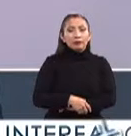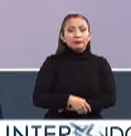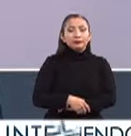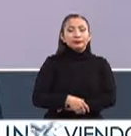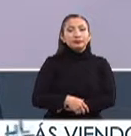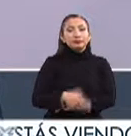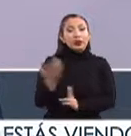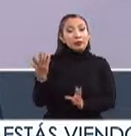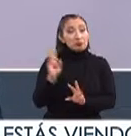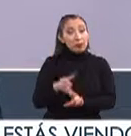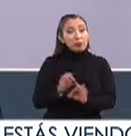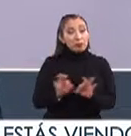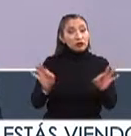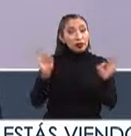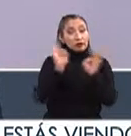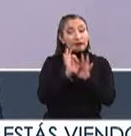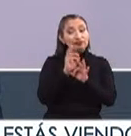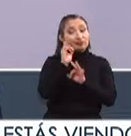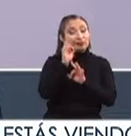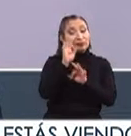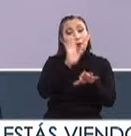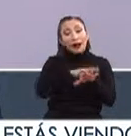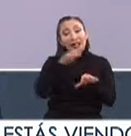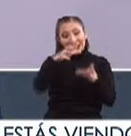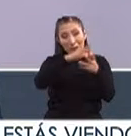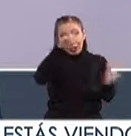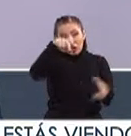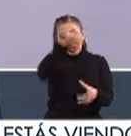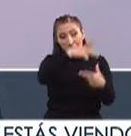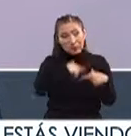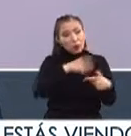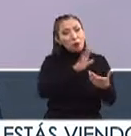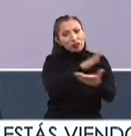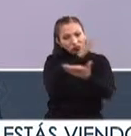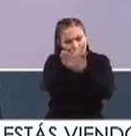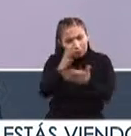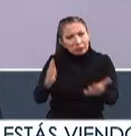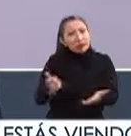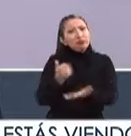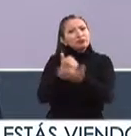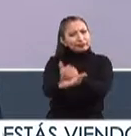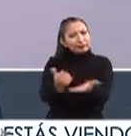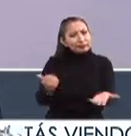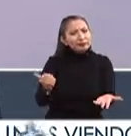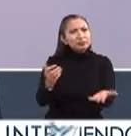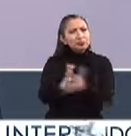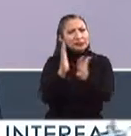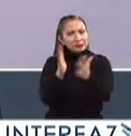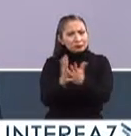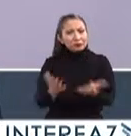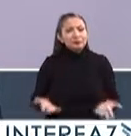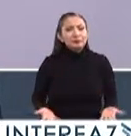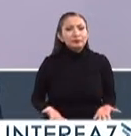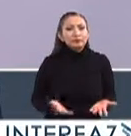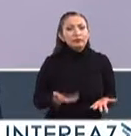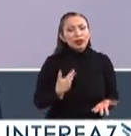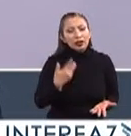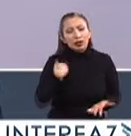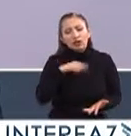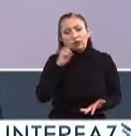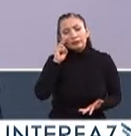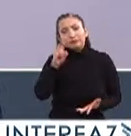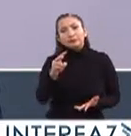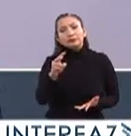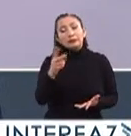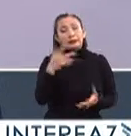y que es importante que cada vez más la mayoría de la gente participe y nos demos cuenta